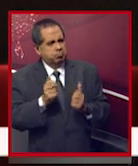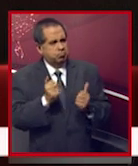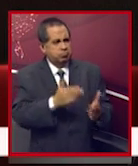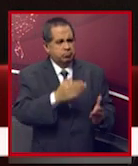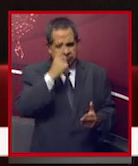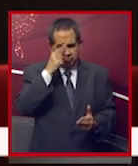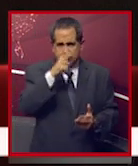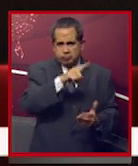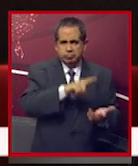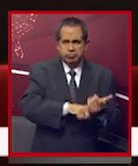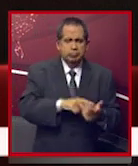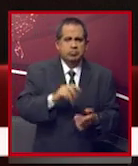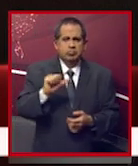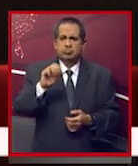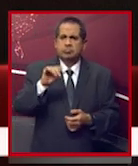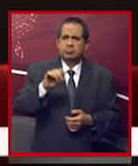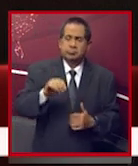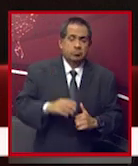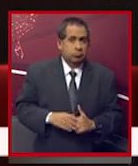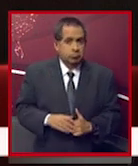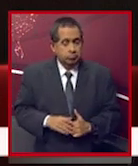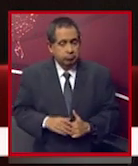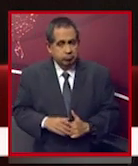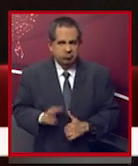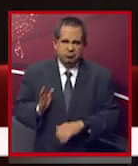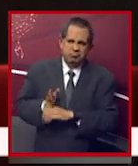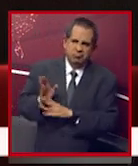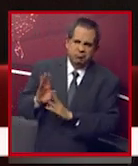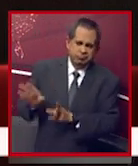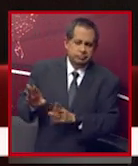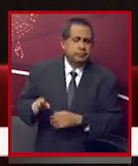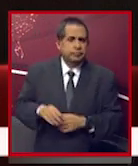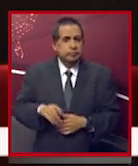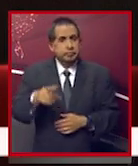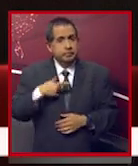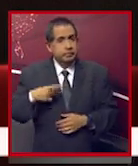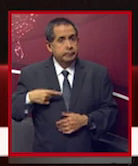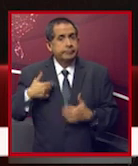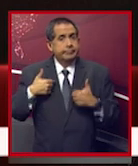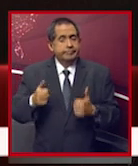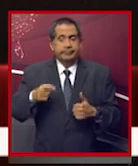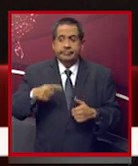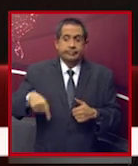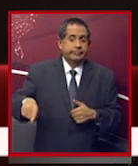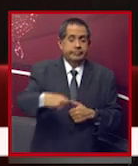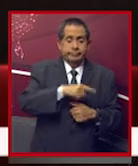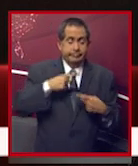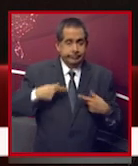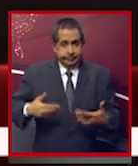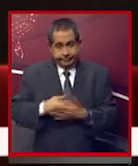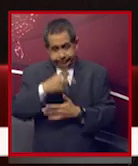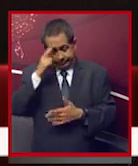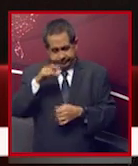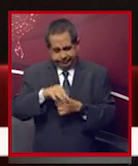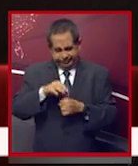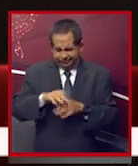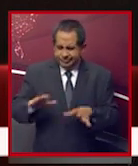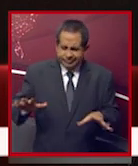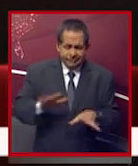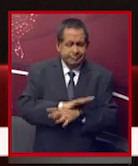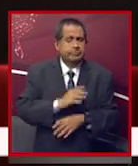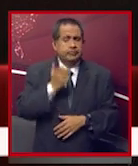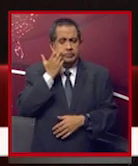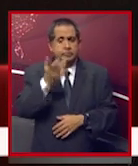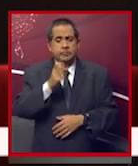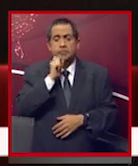Tenemos que entender que el cambio por el que votaron los mexicanos también